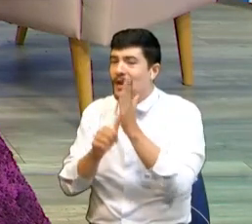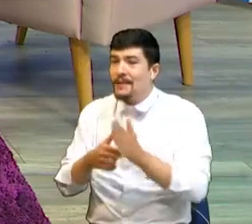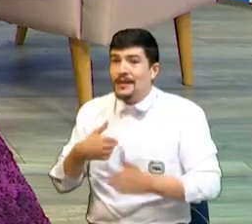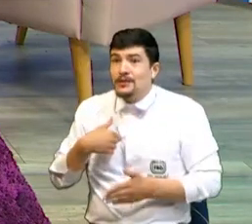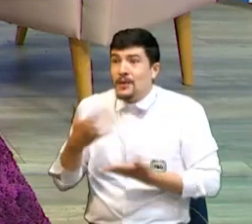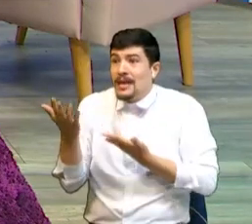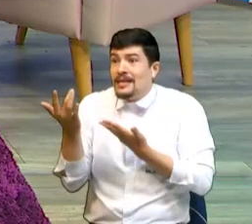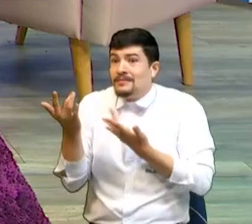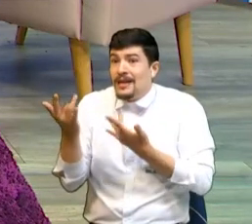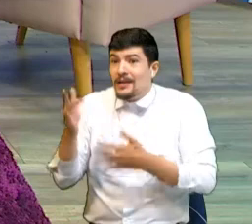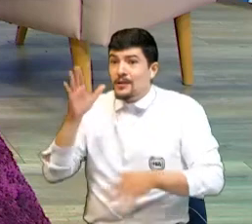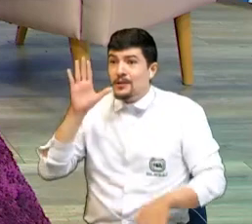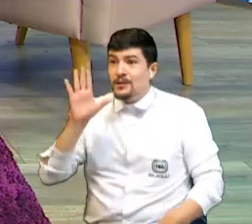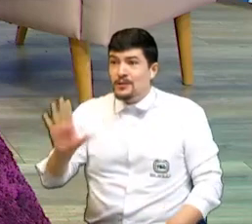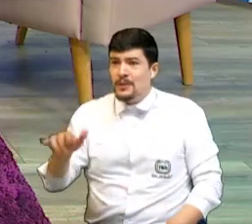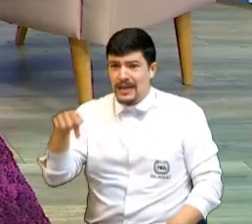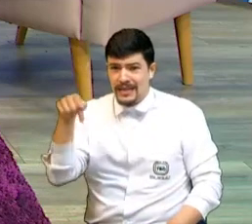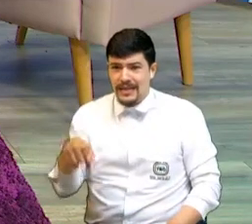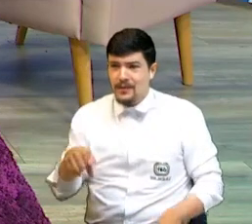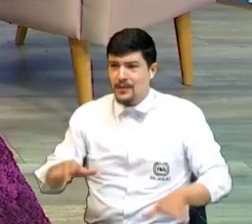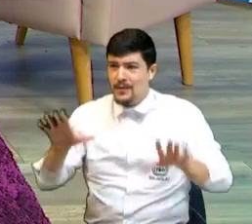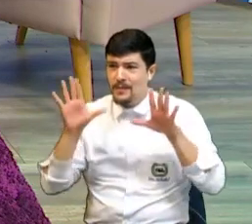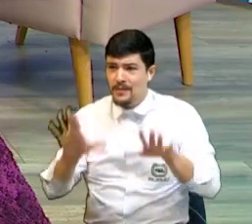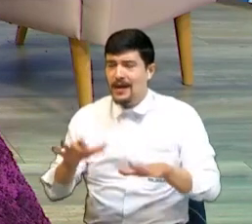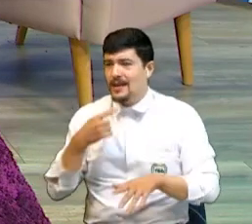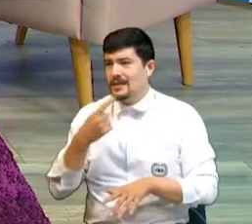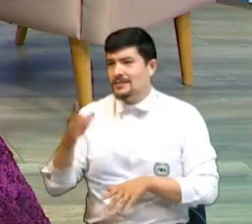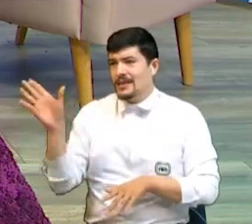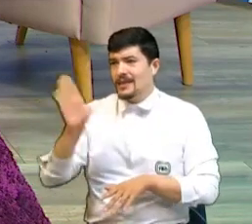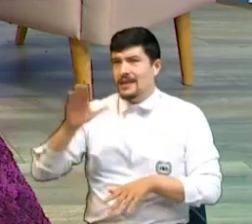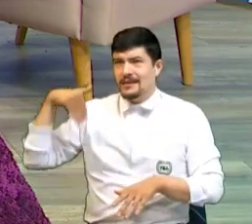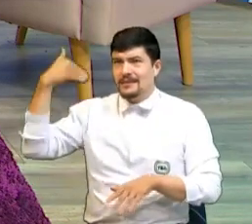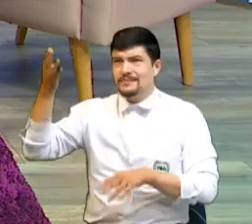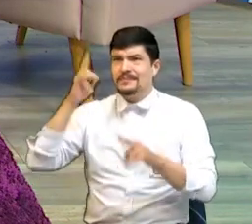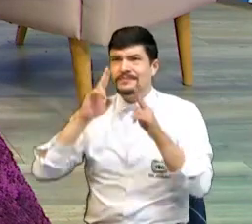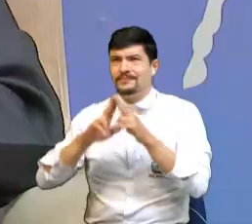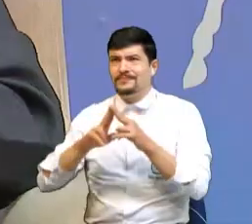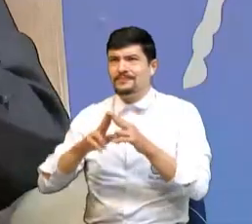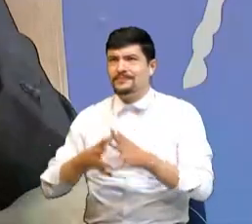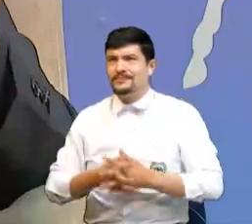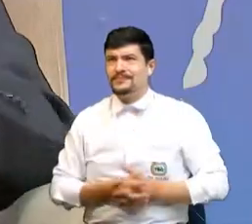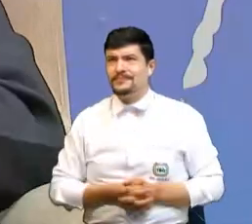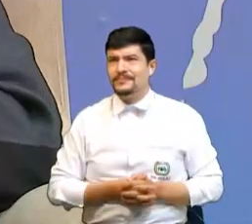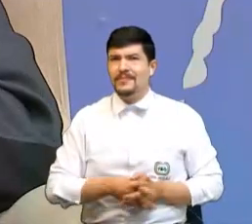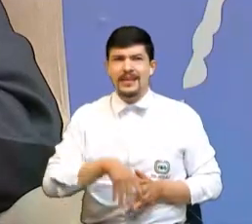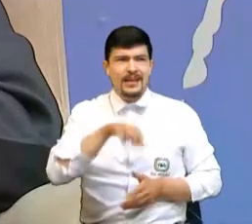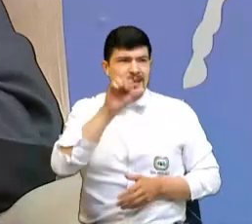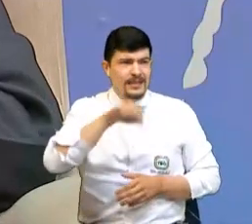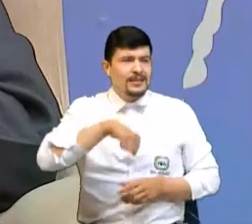espero que sea una pausa y un hasta luego, ¿no? Que así sea. Sí,